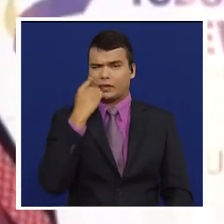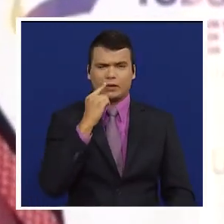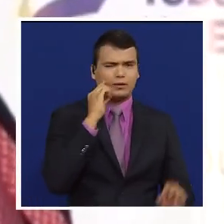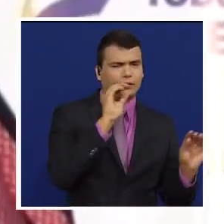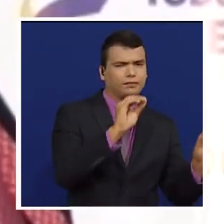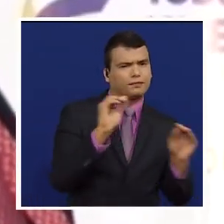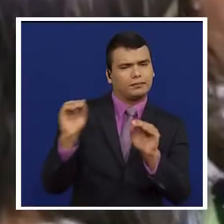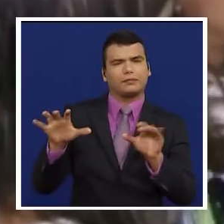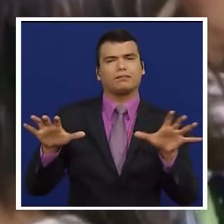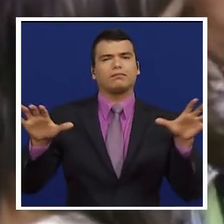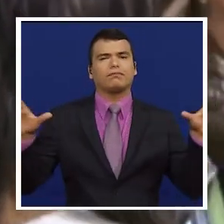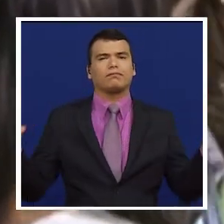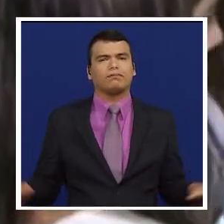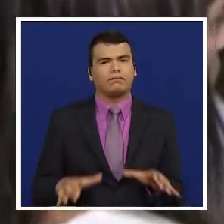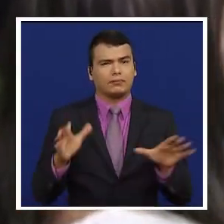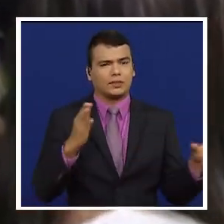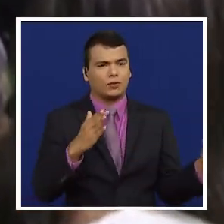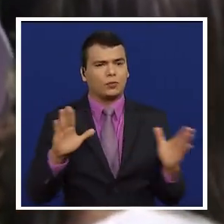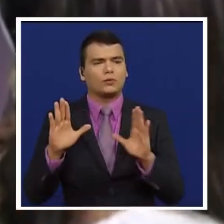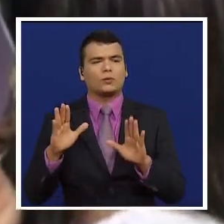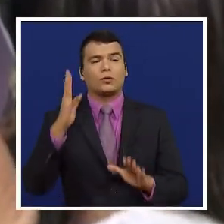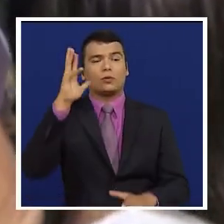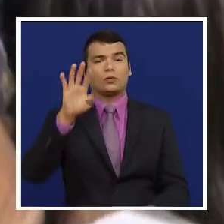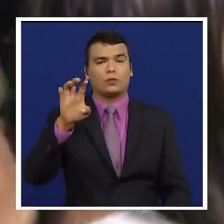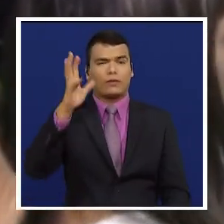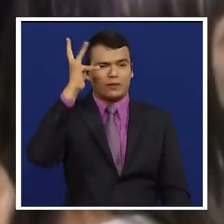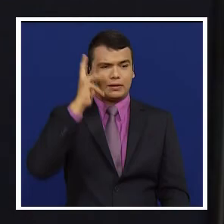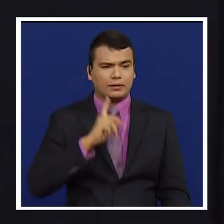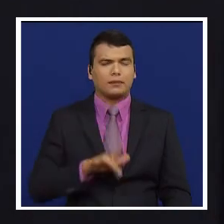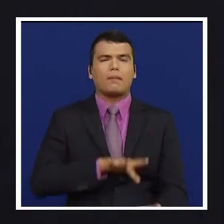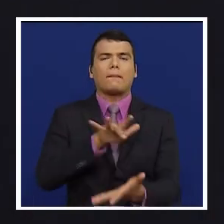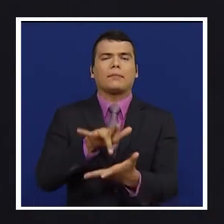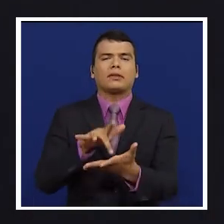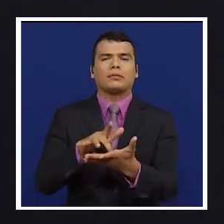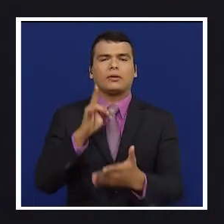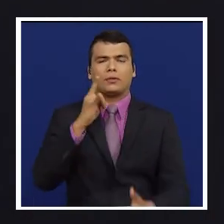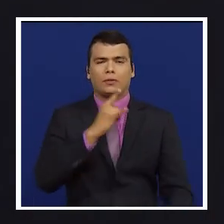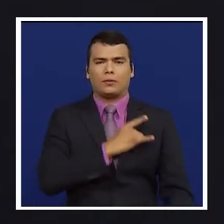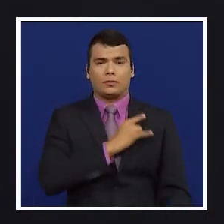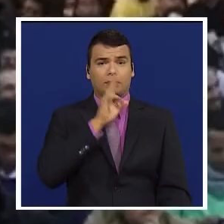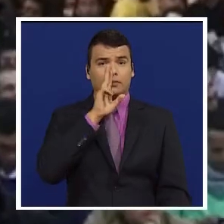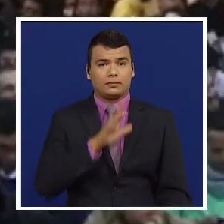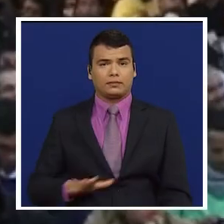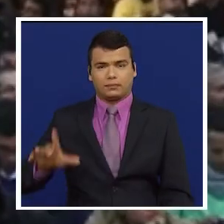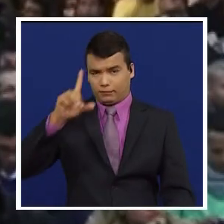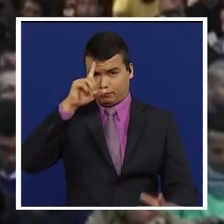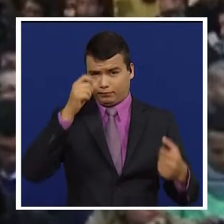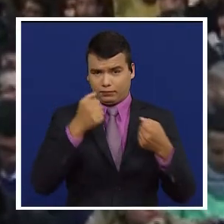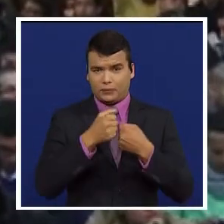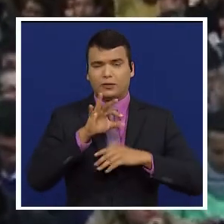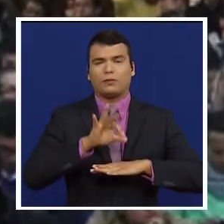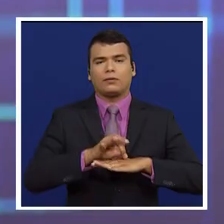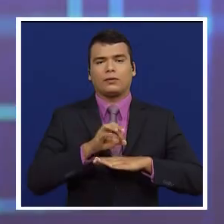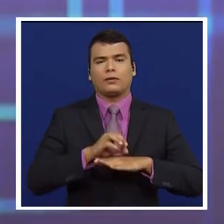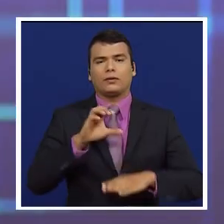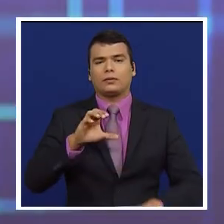las actividades de este curso con 9 días presenciales en la Universidad Nacional de Colombia en alianza con la Fundación